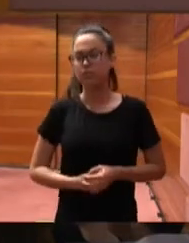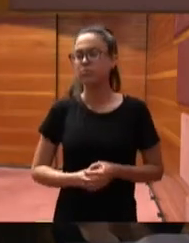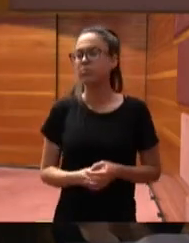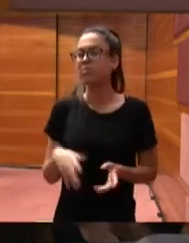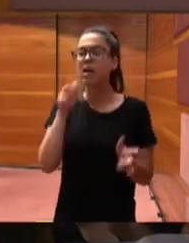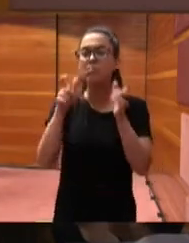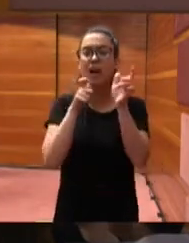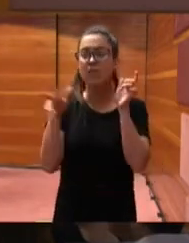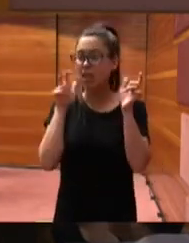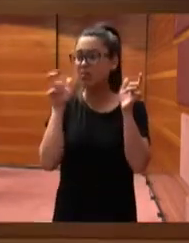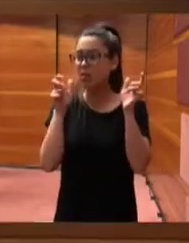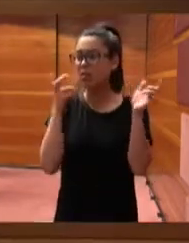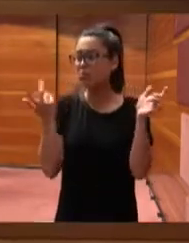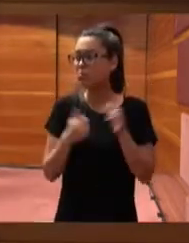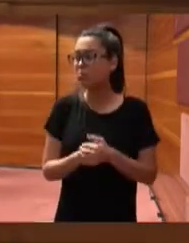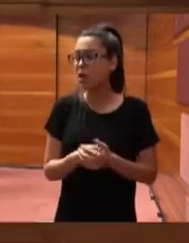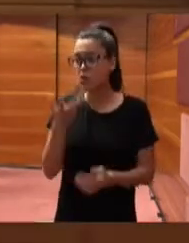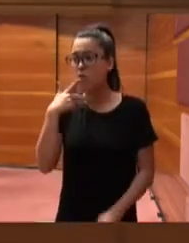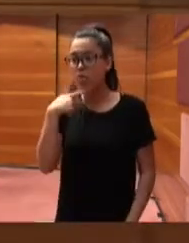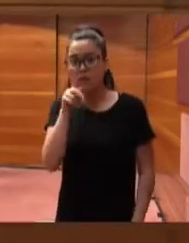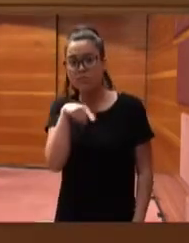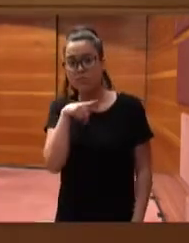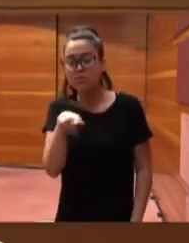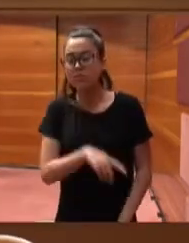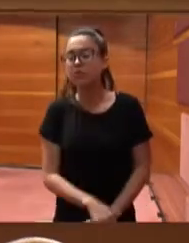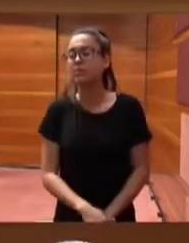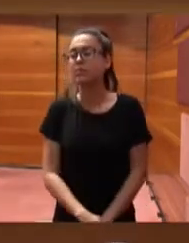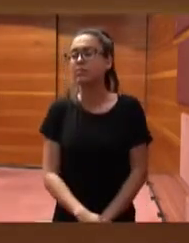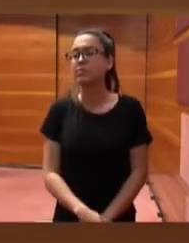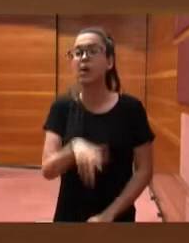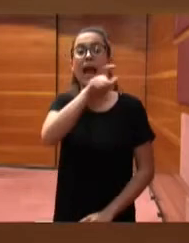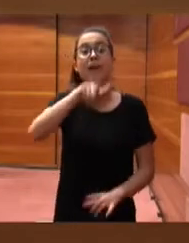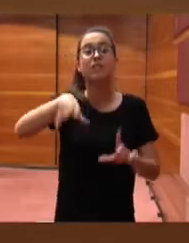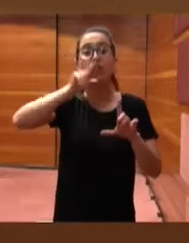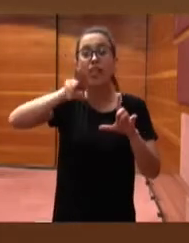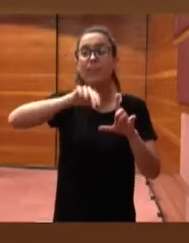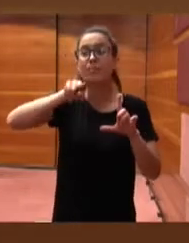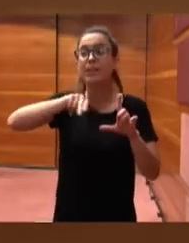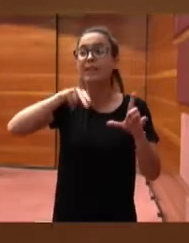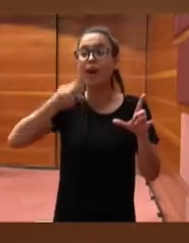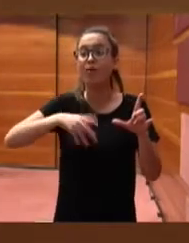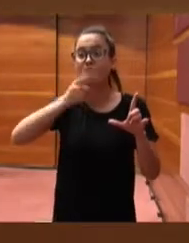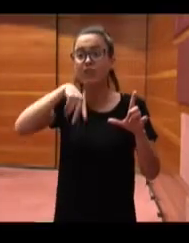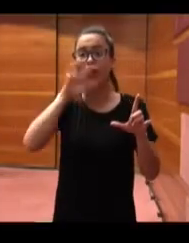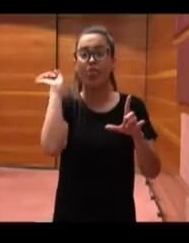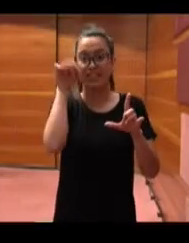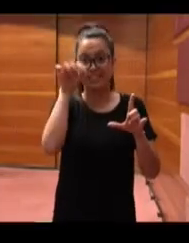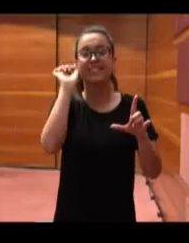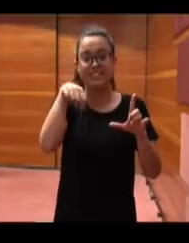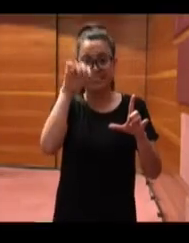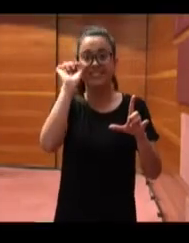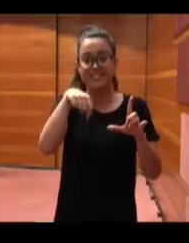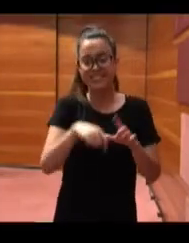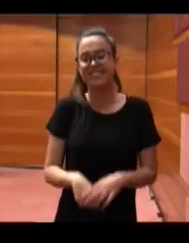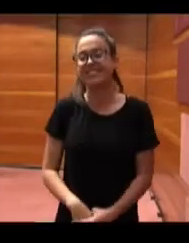llegado esta expresión? ¿La conocéis? Bien. Para los del vídeo, hacen así con las cabezas varios, o sea que debe ser que sí.